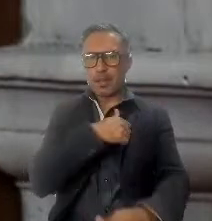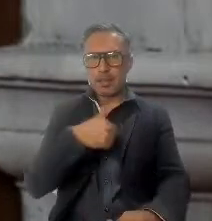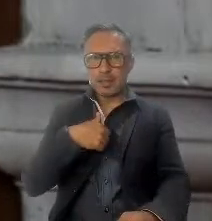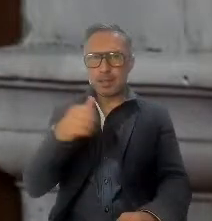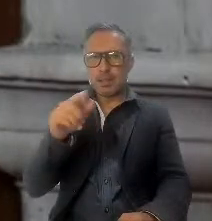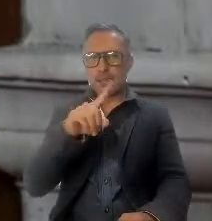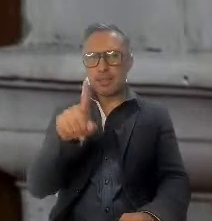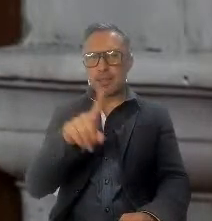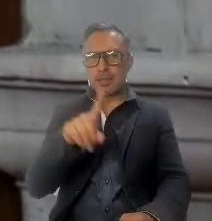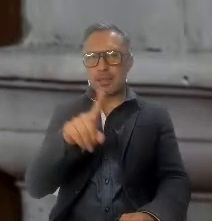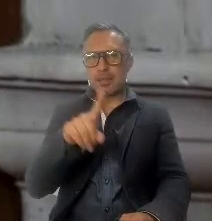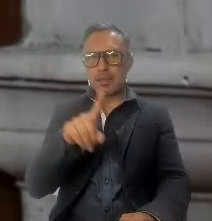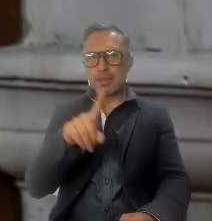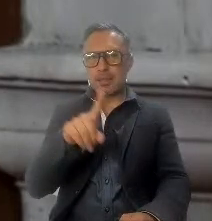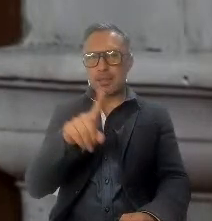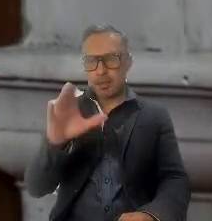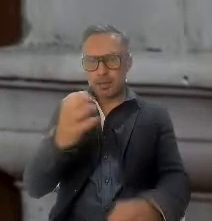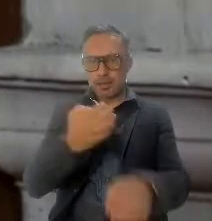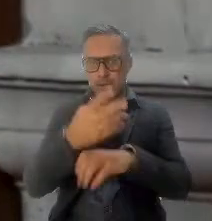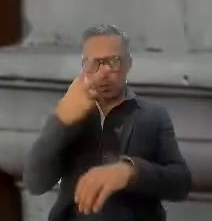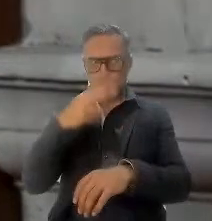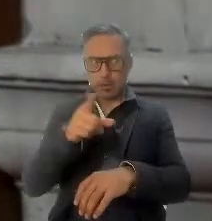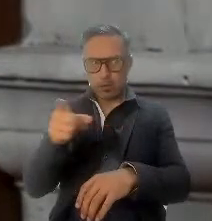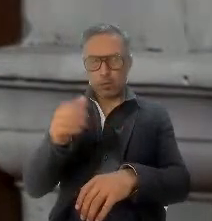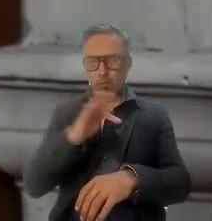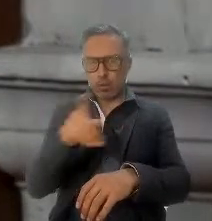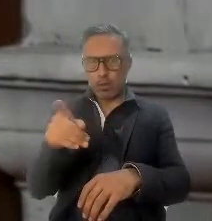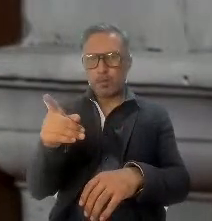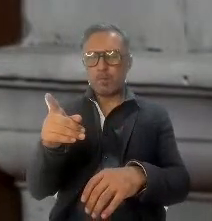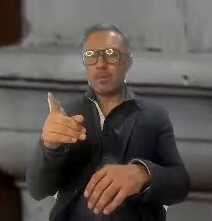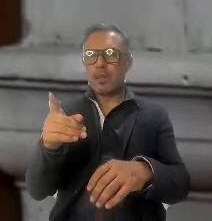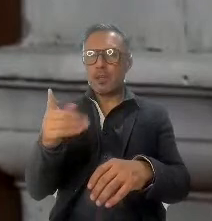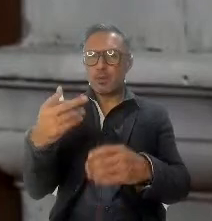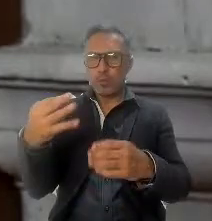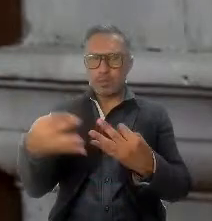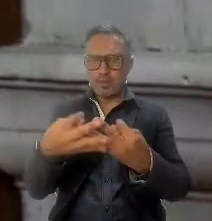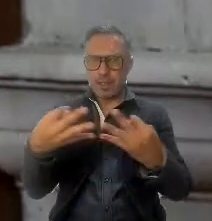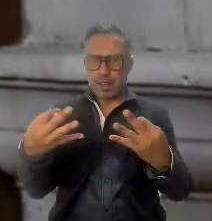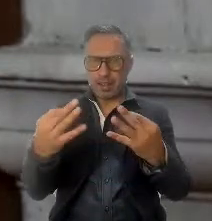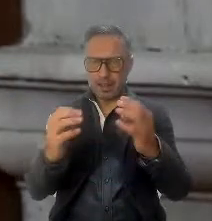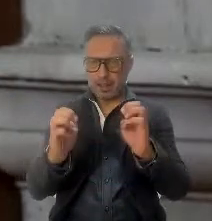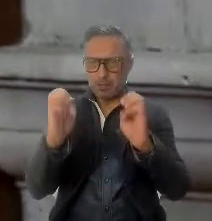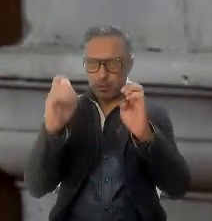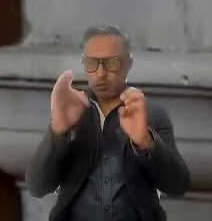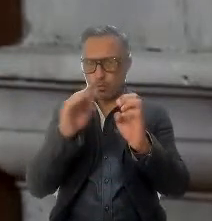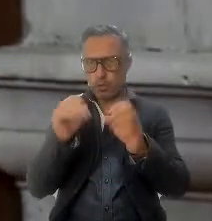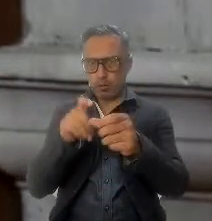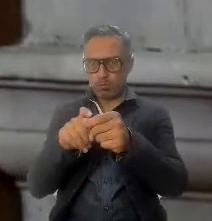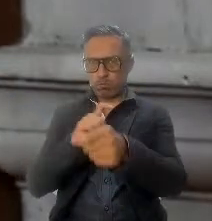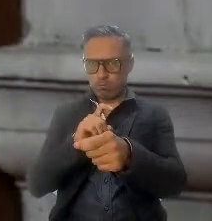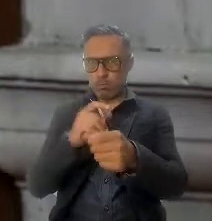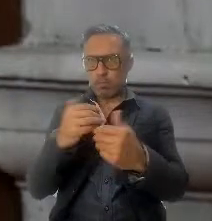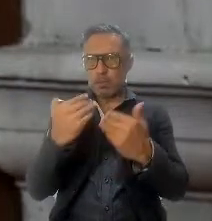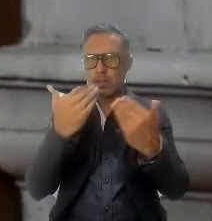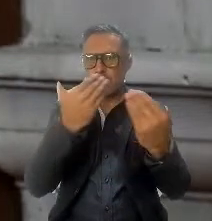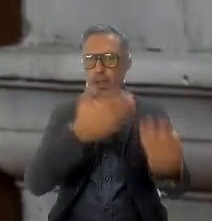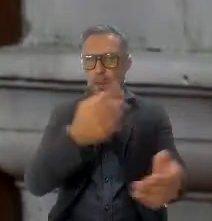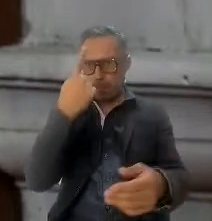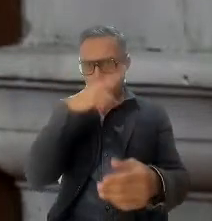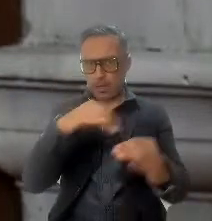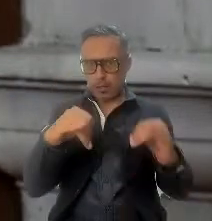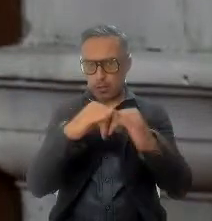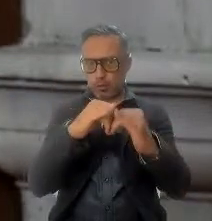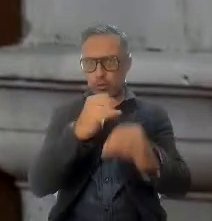Estado de México a des incorporar y donar un inmueble de propiedad municipal a favor del instituto de salud del estado de México